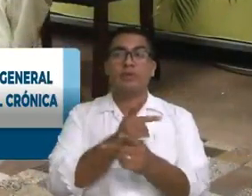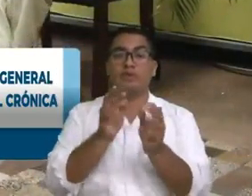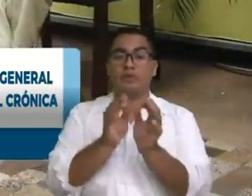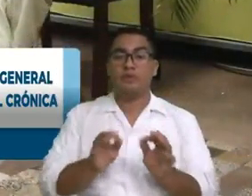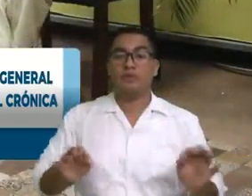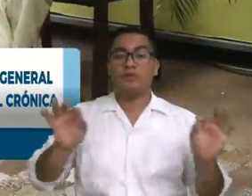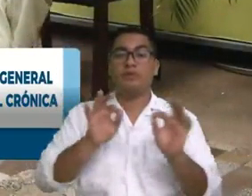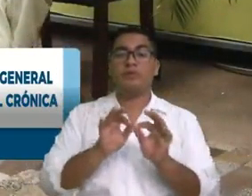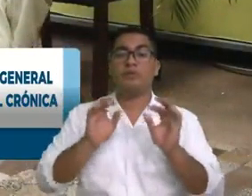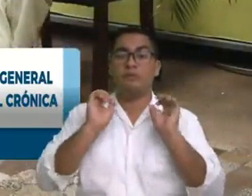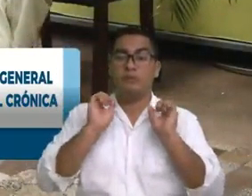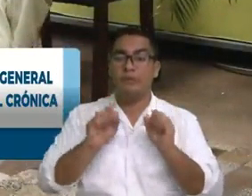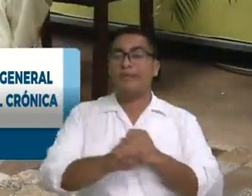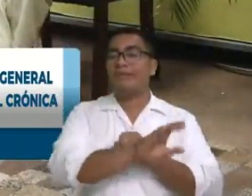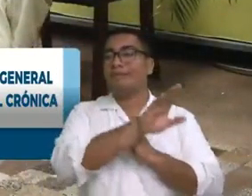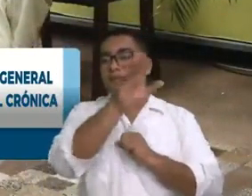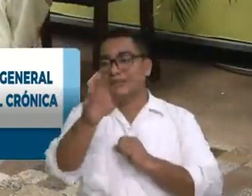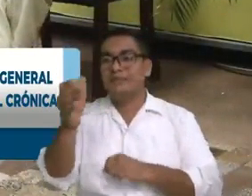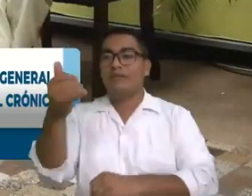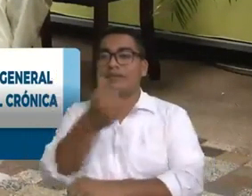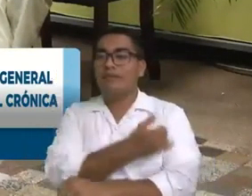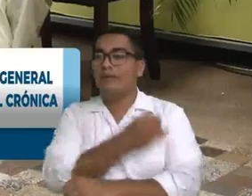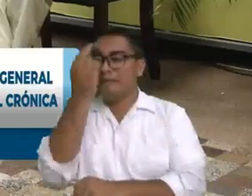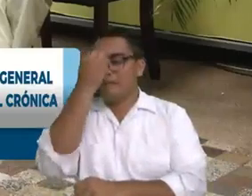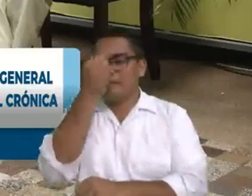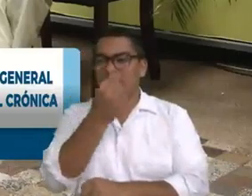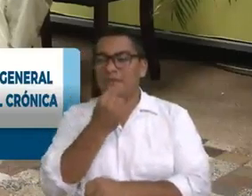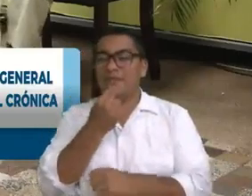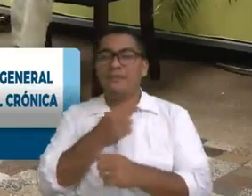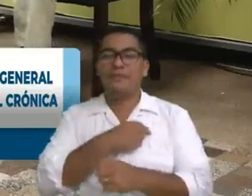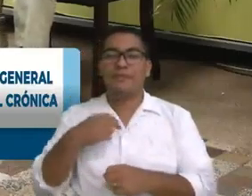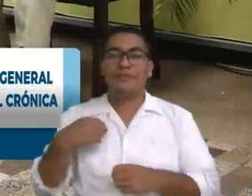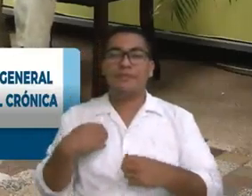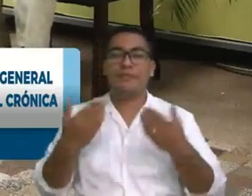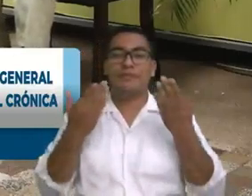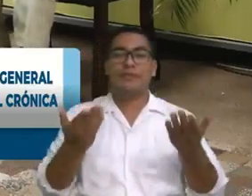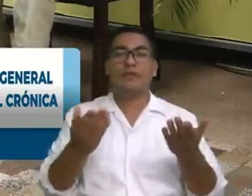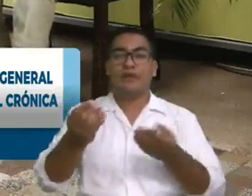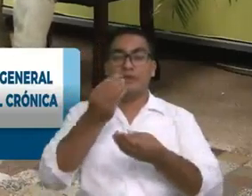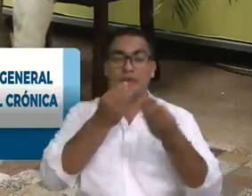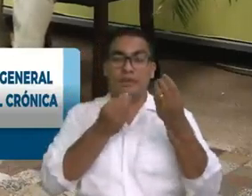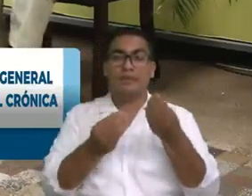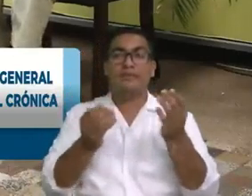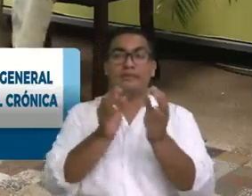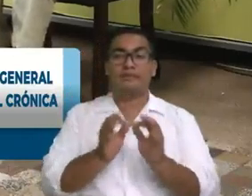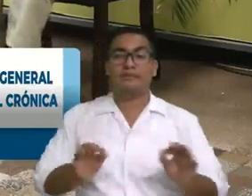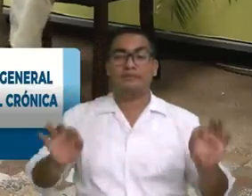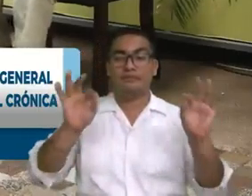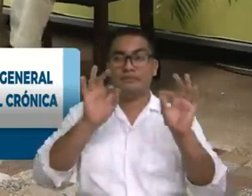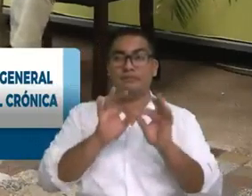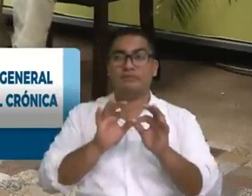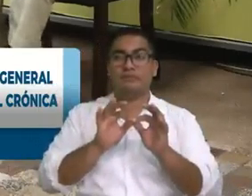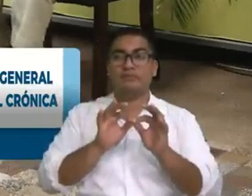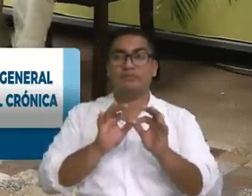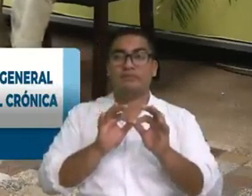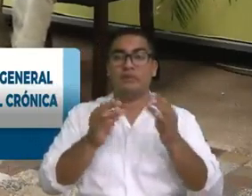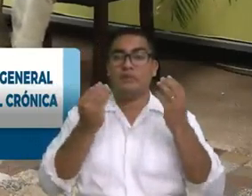a informarse qué es lo que debe de hacer, ¿verdad? En la parte de nutricional, el Iraní casi no tiene muchos